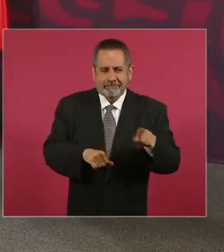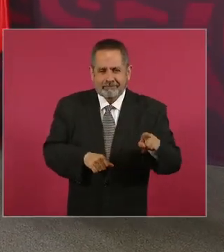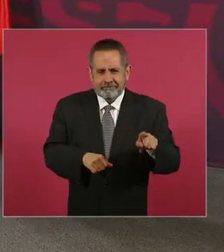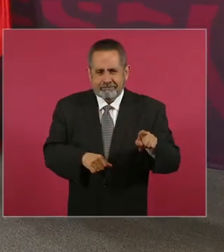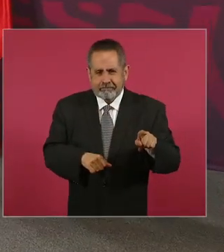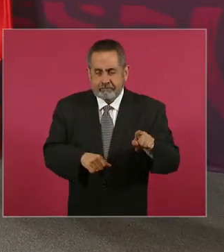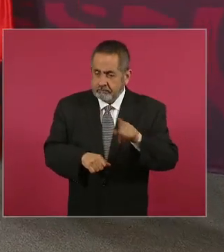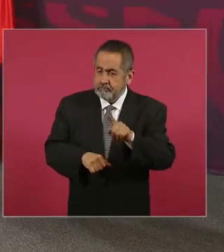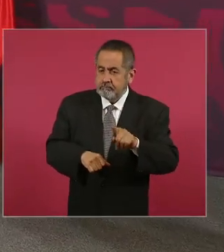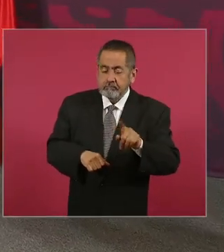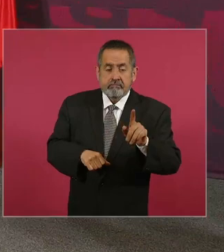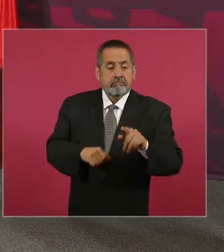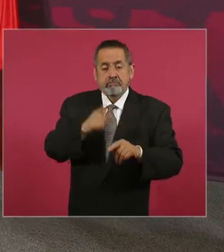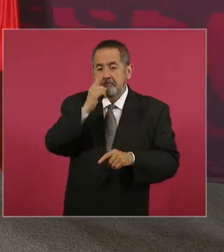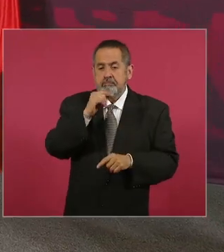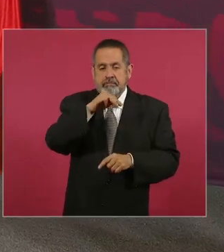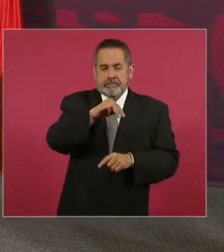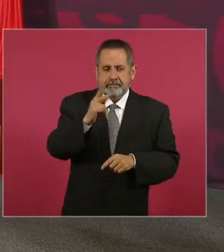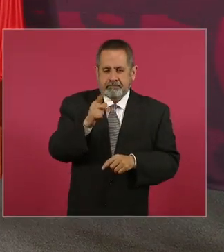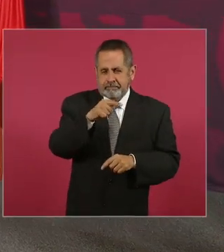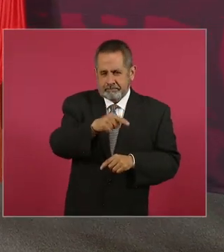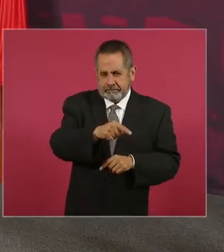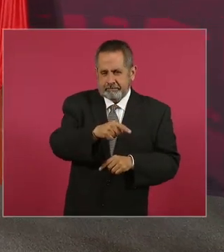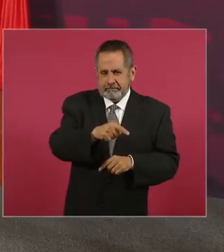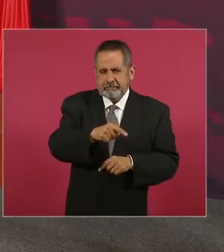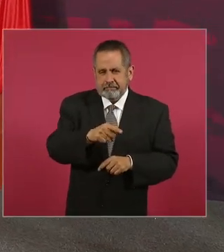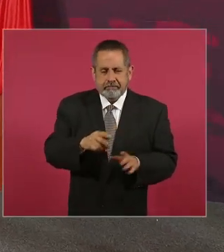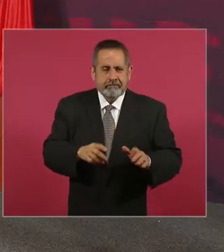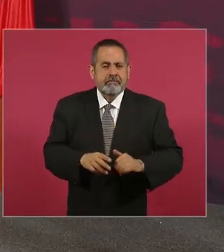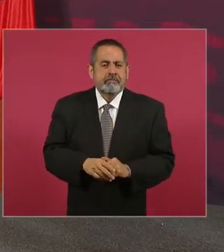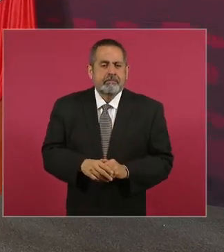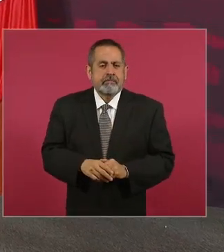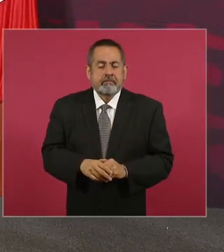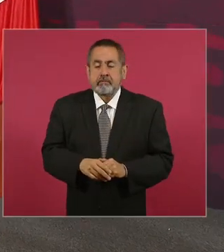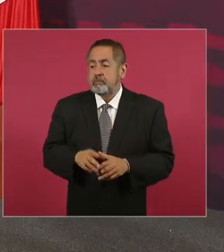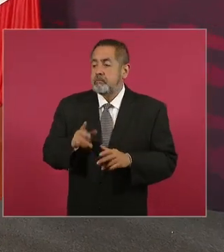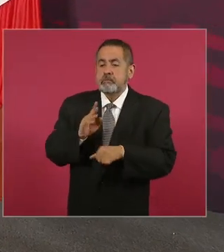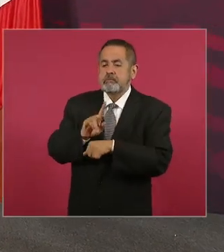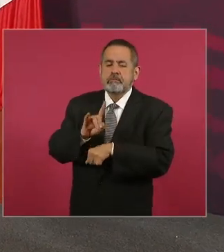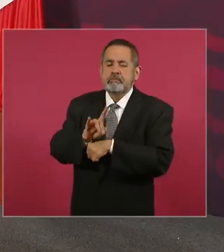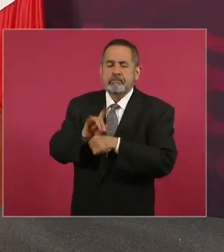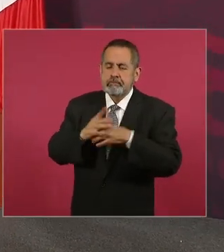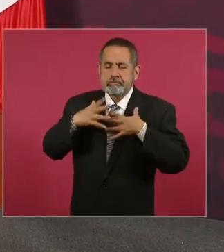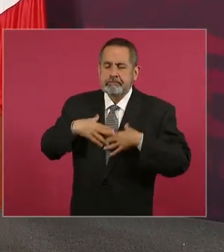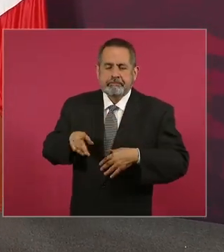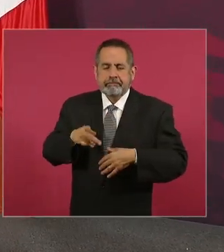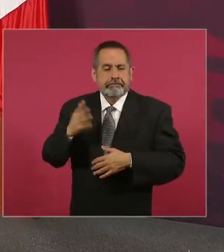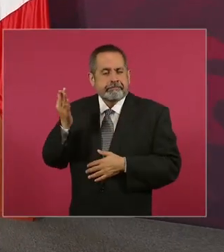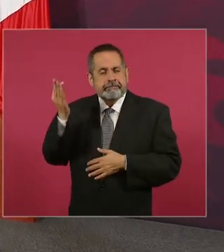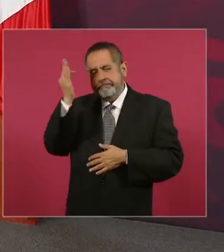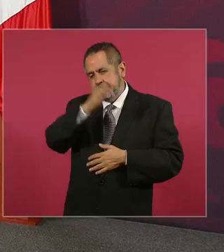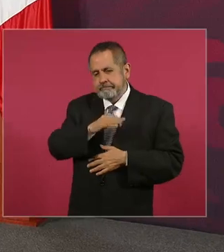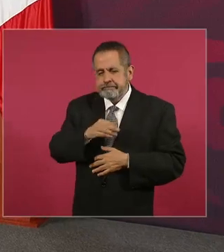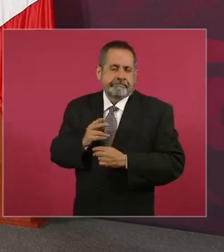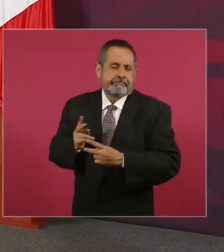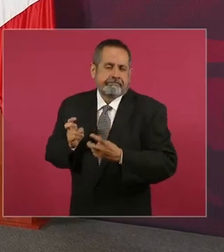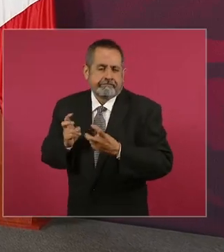no de la ministerial, de la fundamentalmente de la ministerial. Eso,